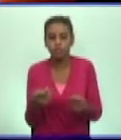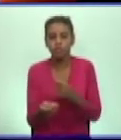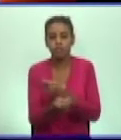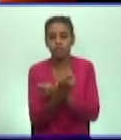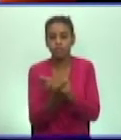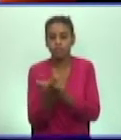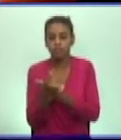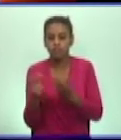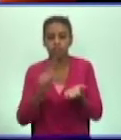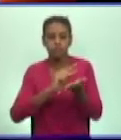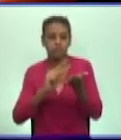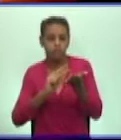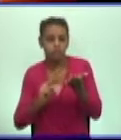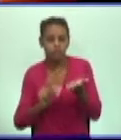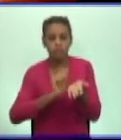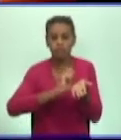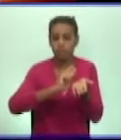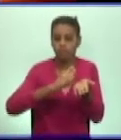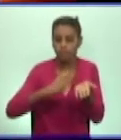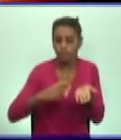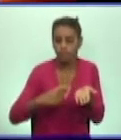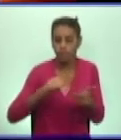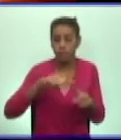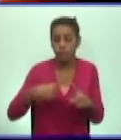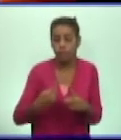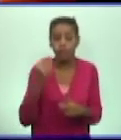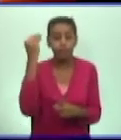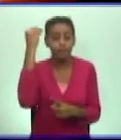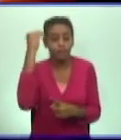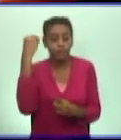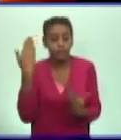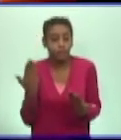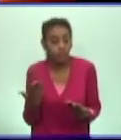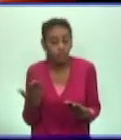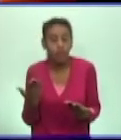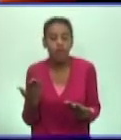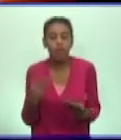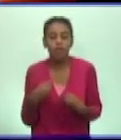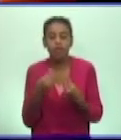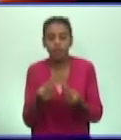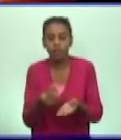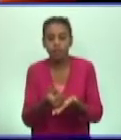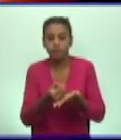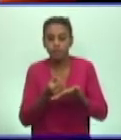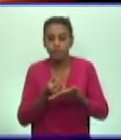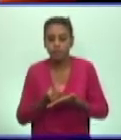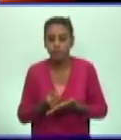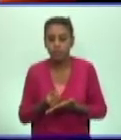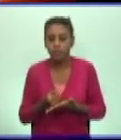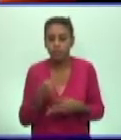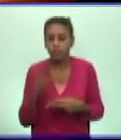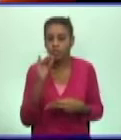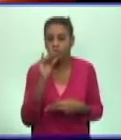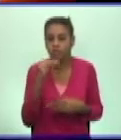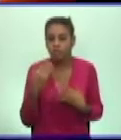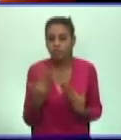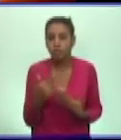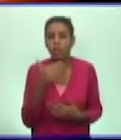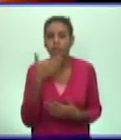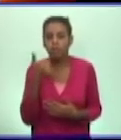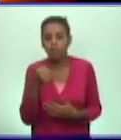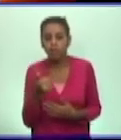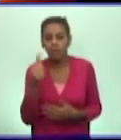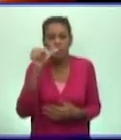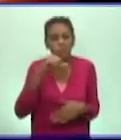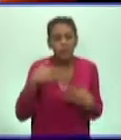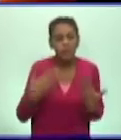porque precisamente el conocimiento también da la oportunidad de discernir entre lo que puede ser bueno y lo que puede ser malo. Estas son algunas medidas que se